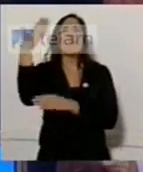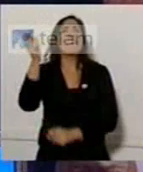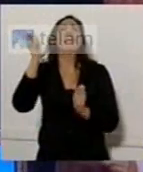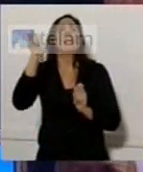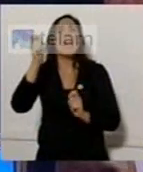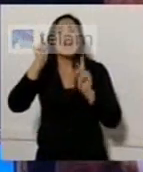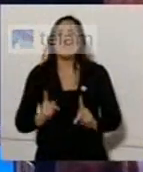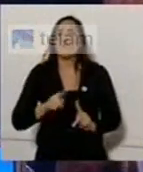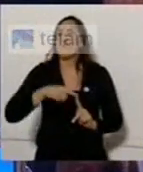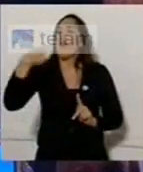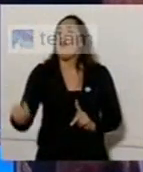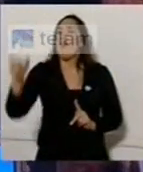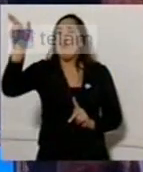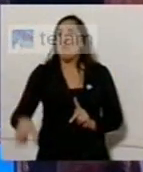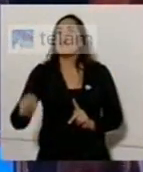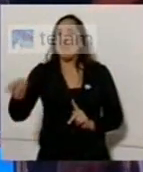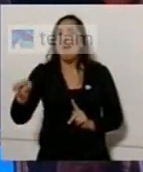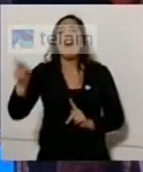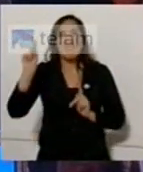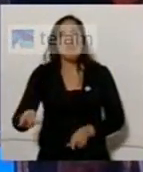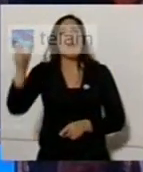La patria es el otro.